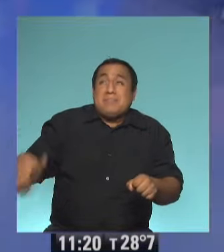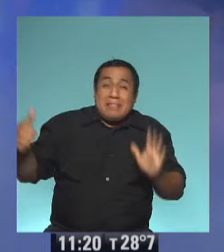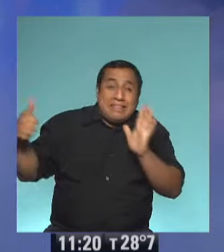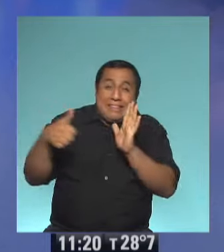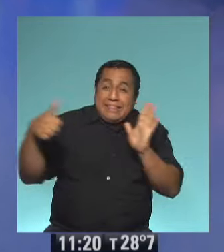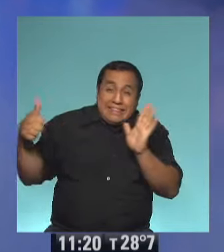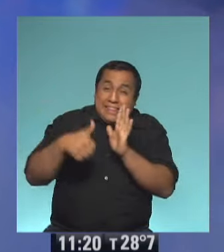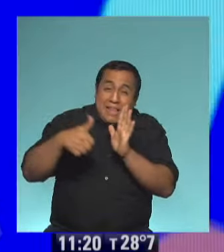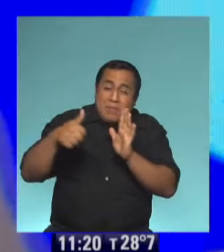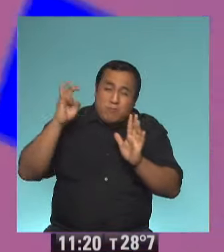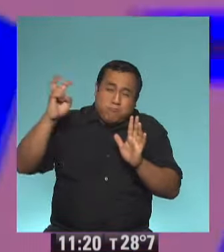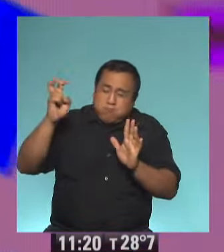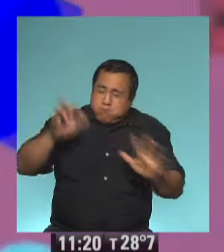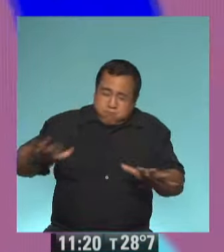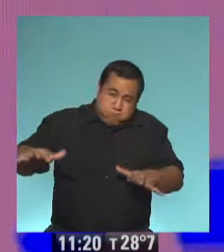timbre.